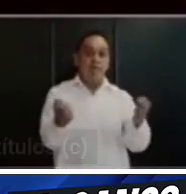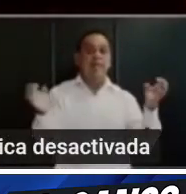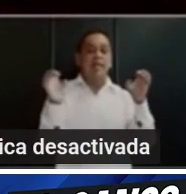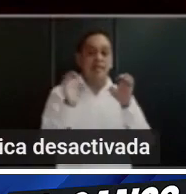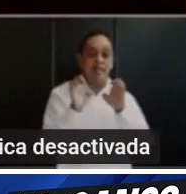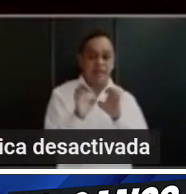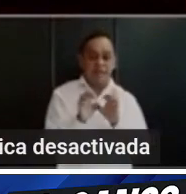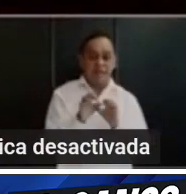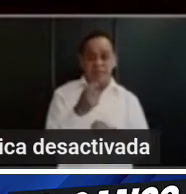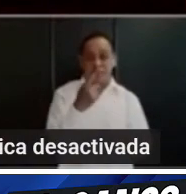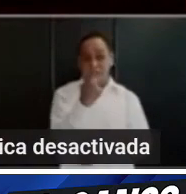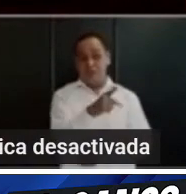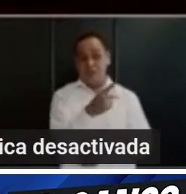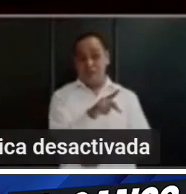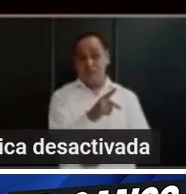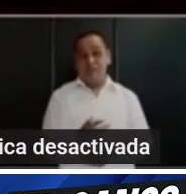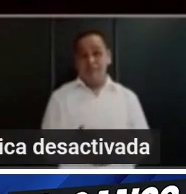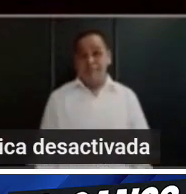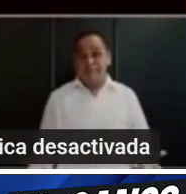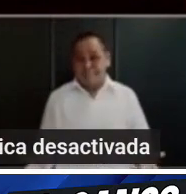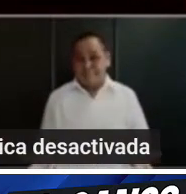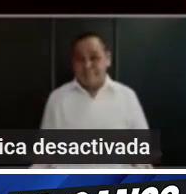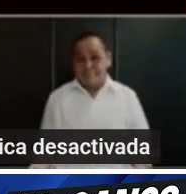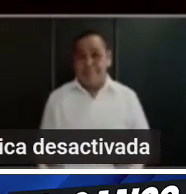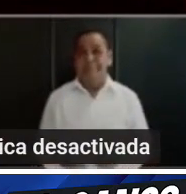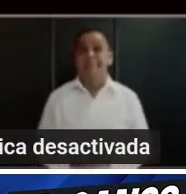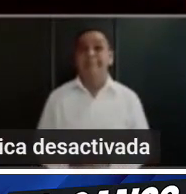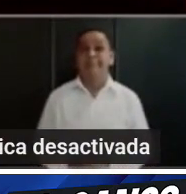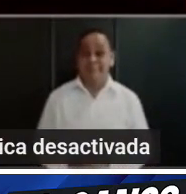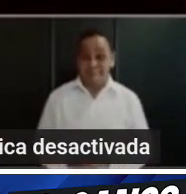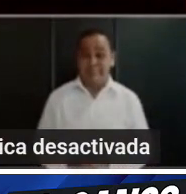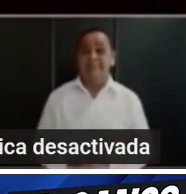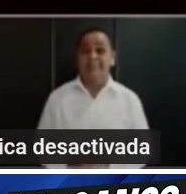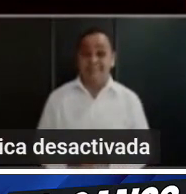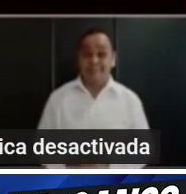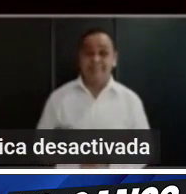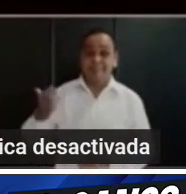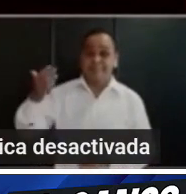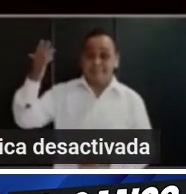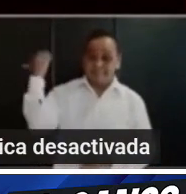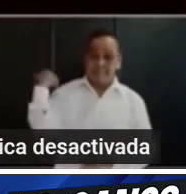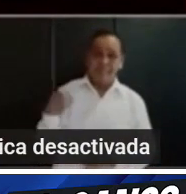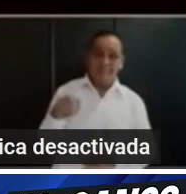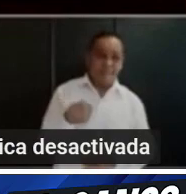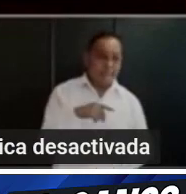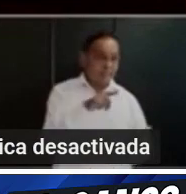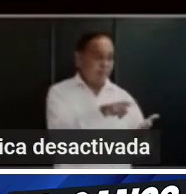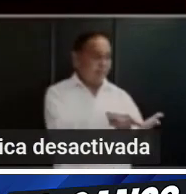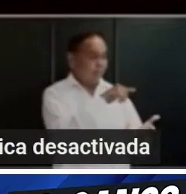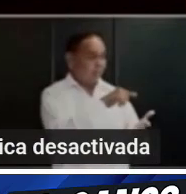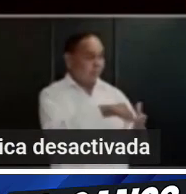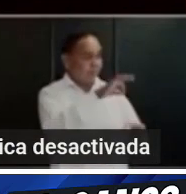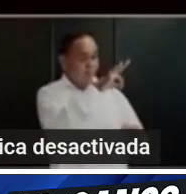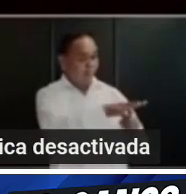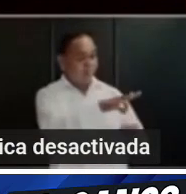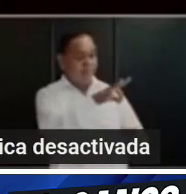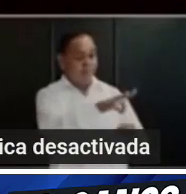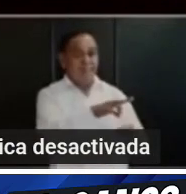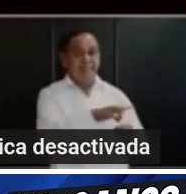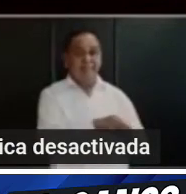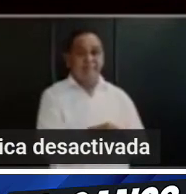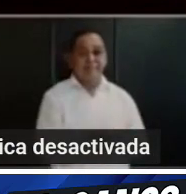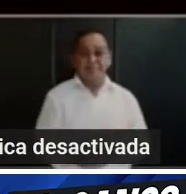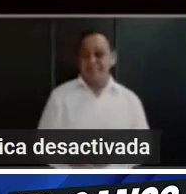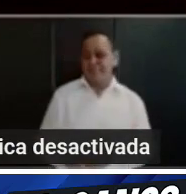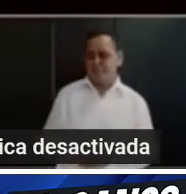tener eso? Pero te está hablando de esta inmundicia que se tuvo durante las elecciones y que lo negaban. Yo siempre